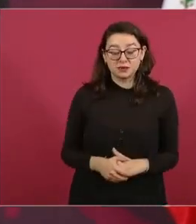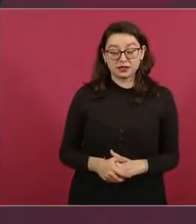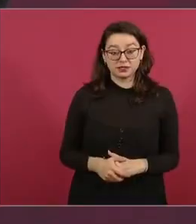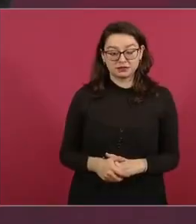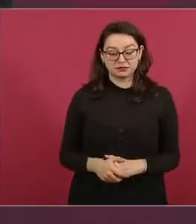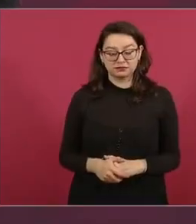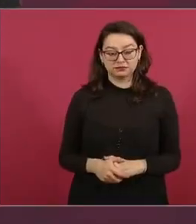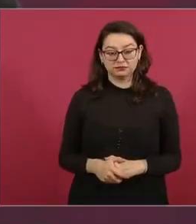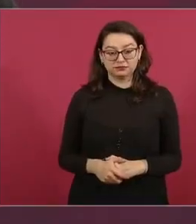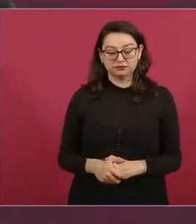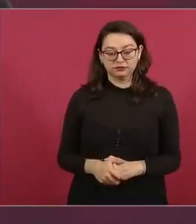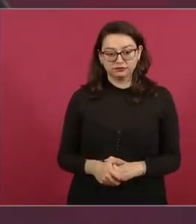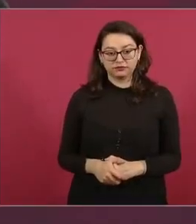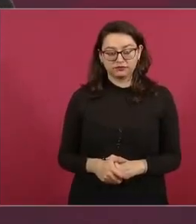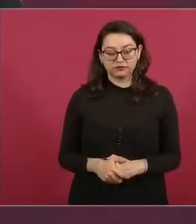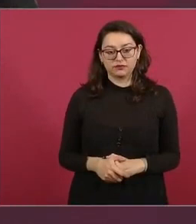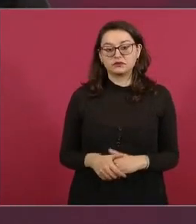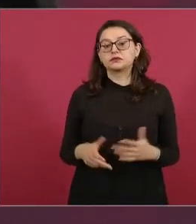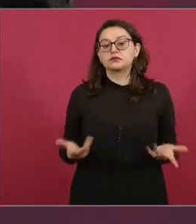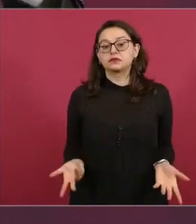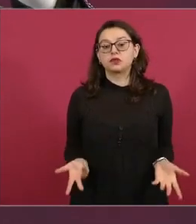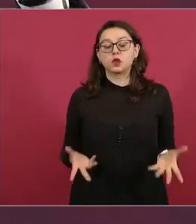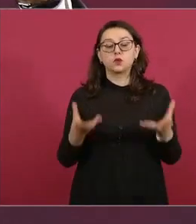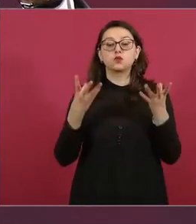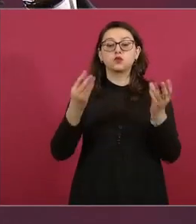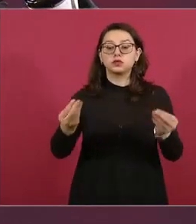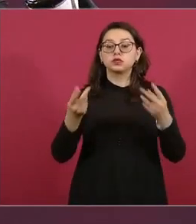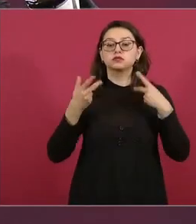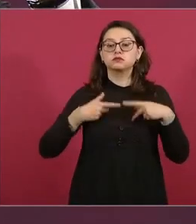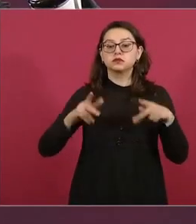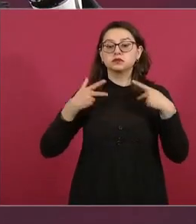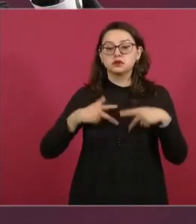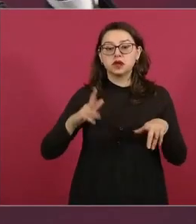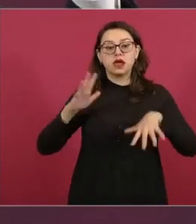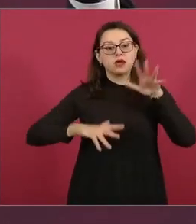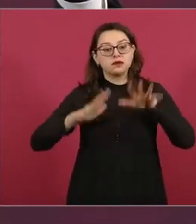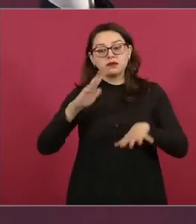existe este organismo y que se puede hacer una solicitud